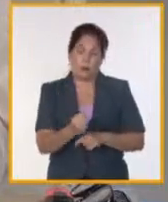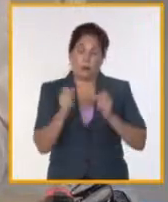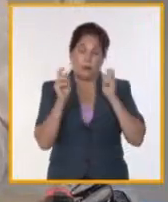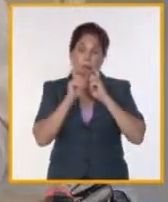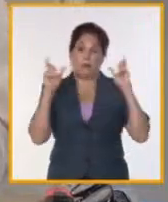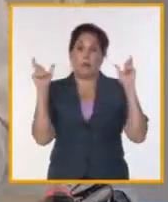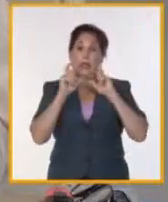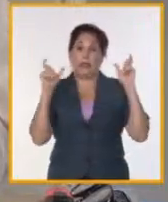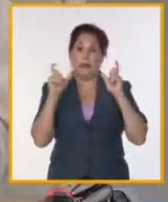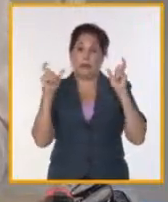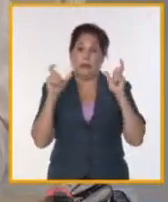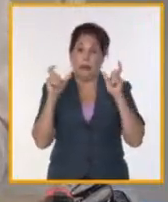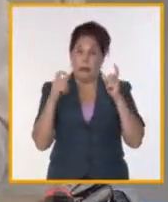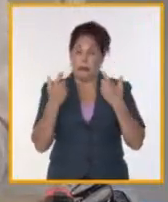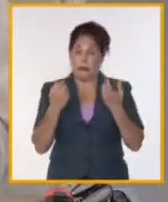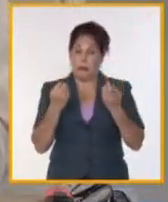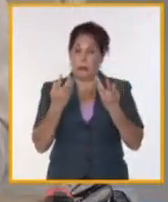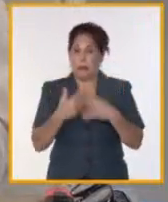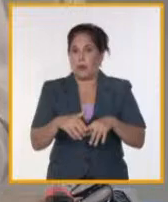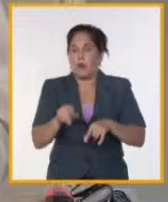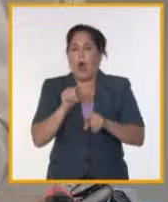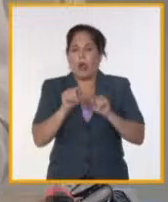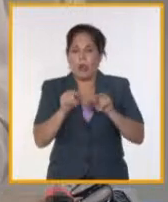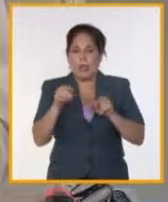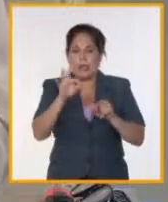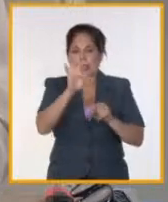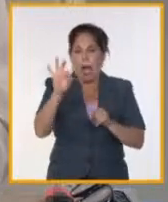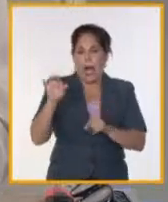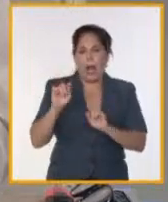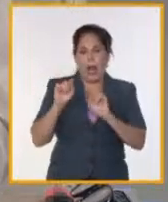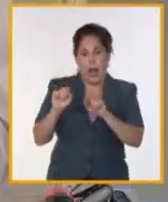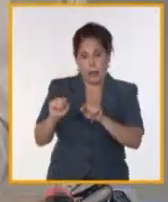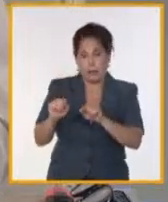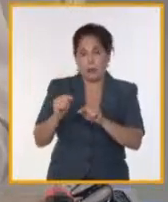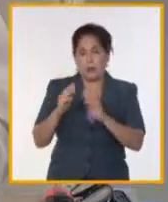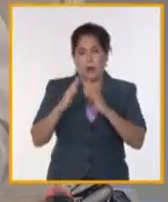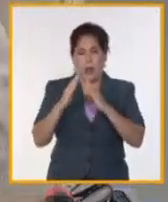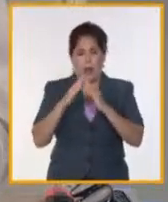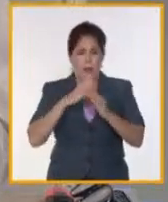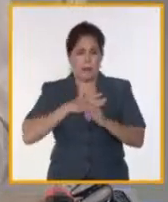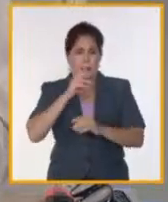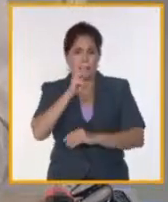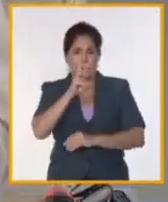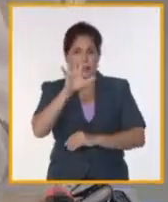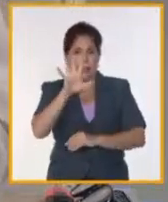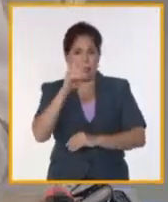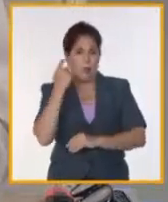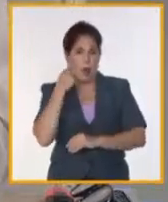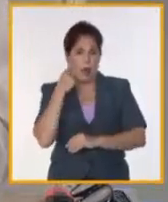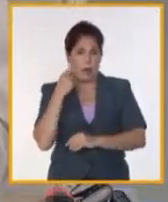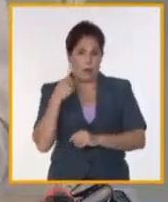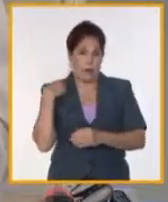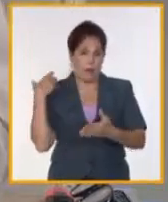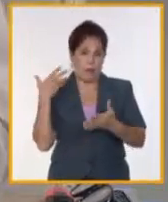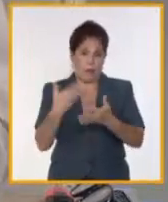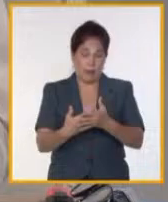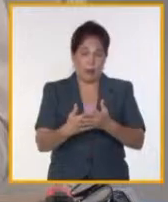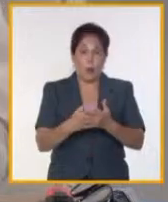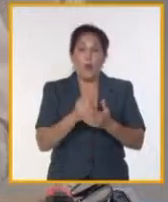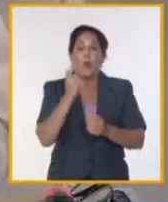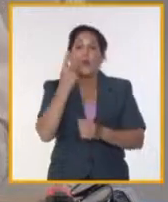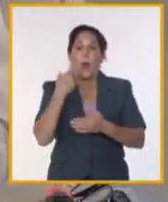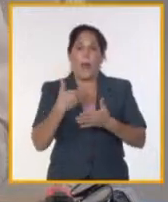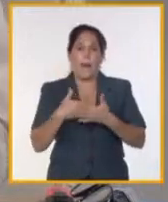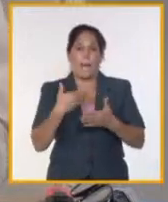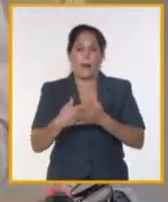población directamente. Impacta más porque está presente en todos los hogares de Cuba los 365 días del año, y hay una sola empresa en Cuba